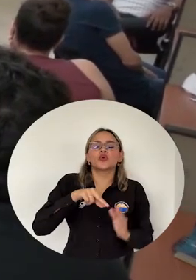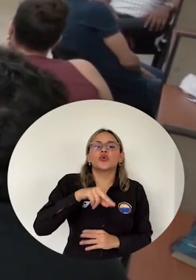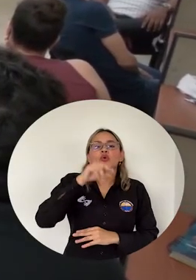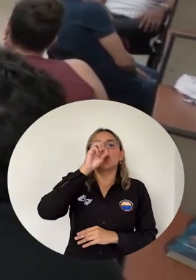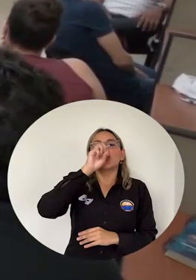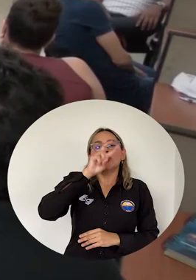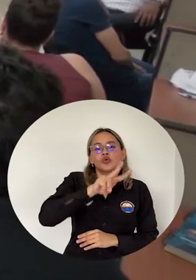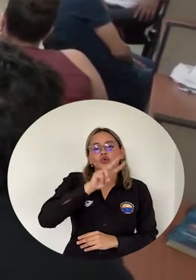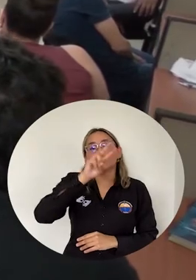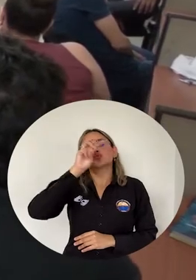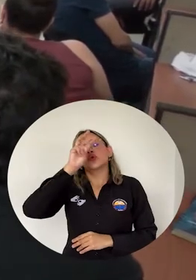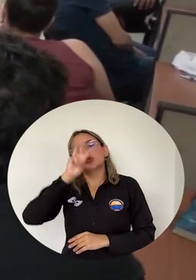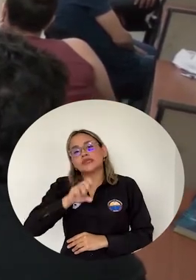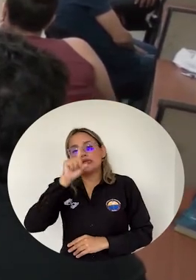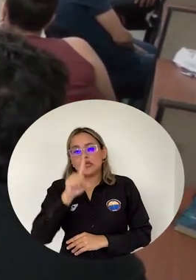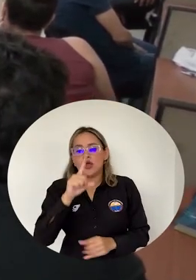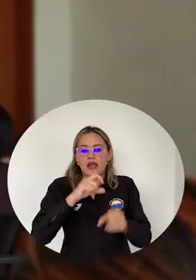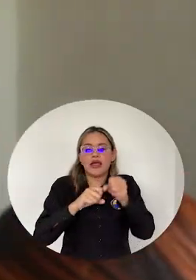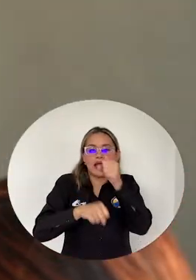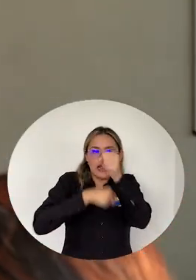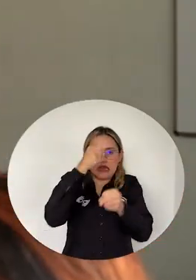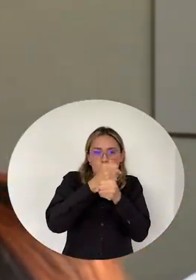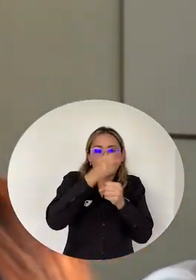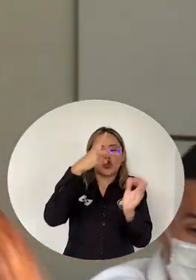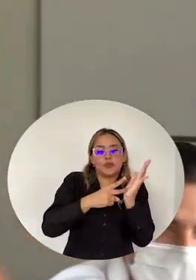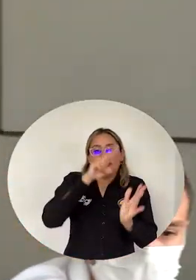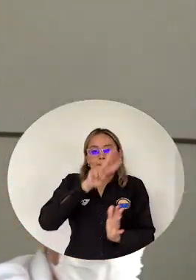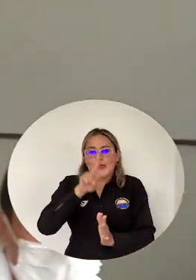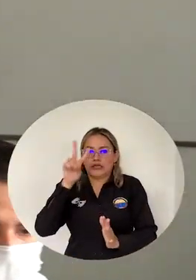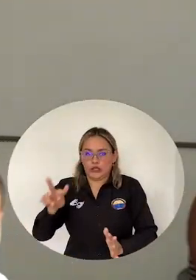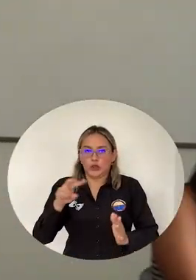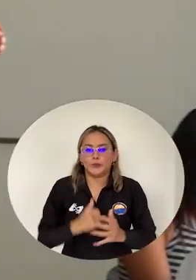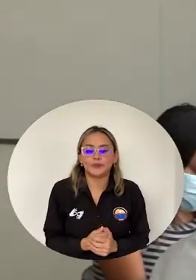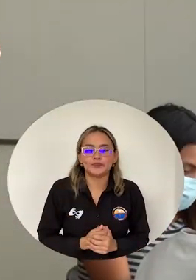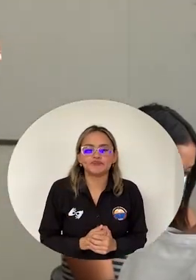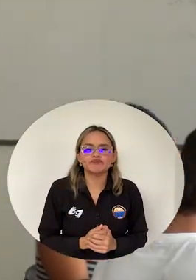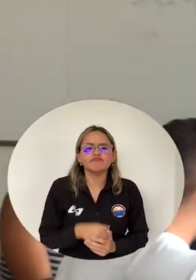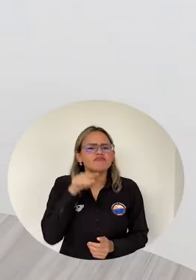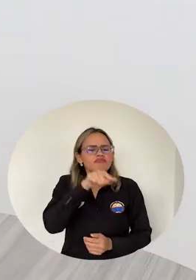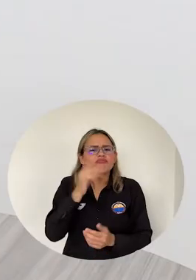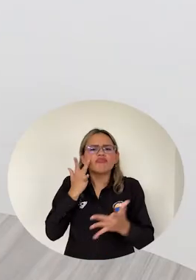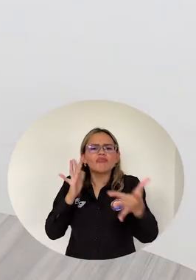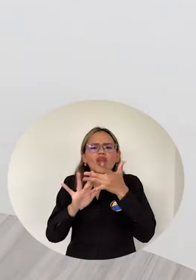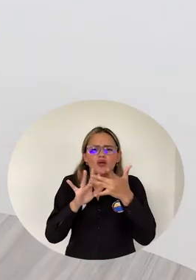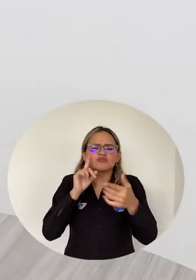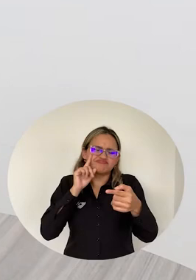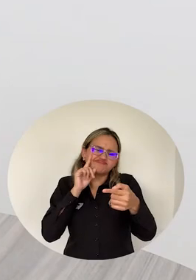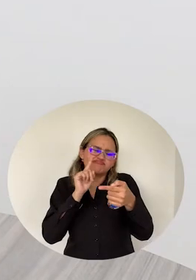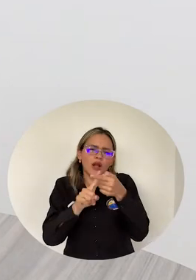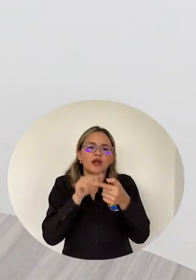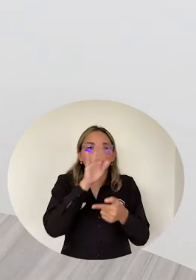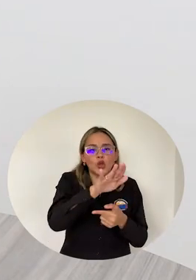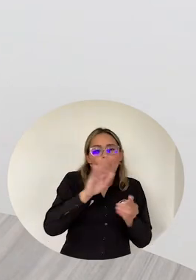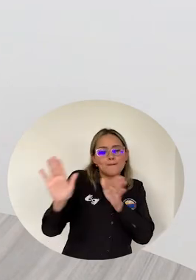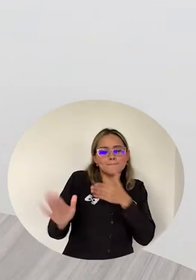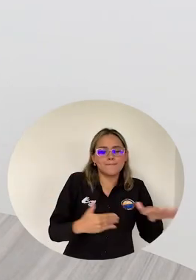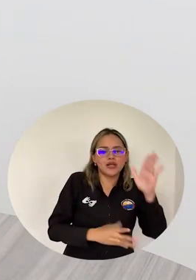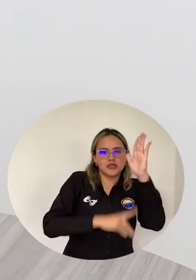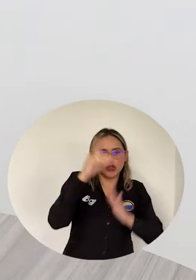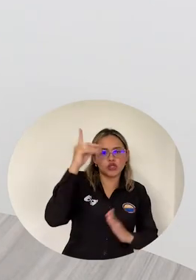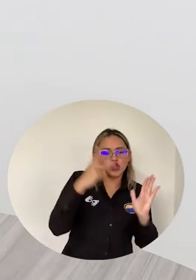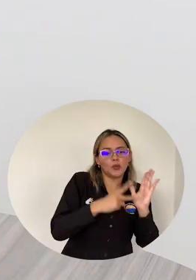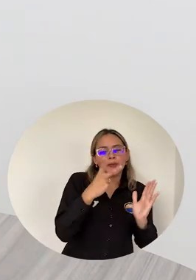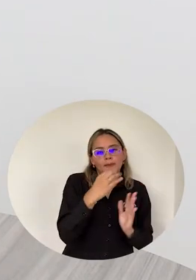resolución Rectoral Número 281 De 2022 Esto en el marco Del cumplimiento Del plan de desarrollo